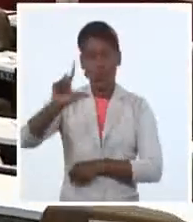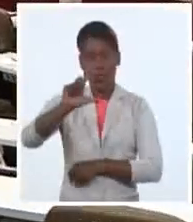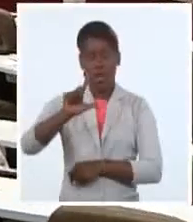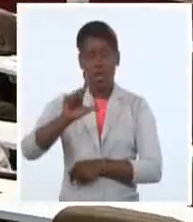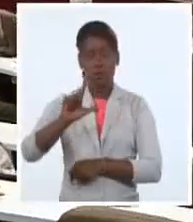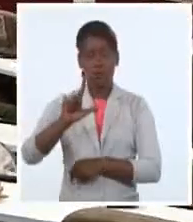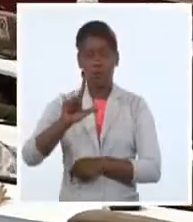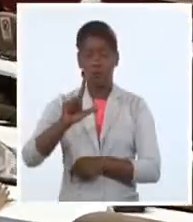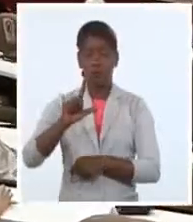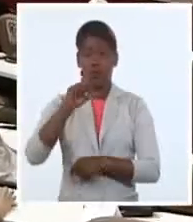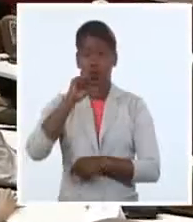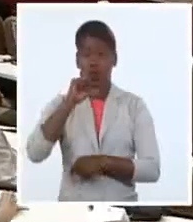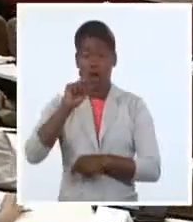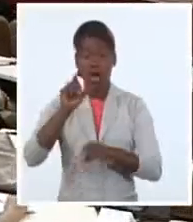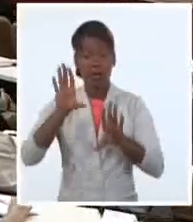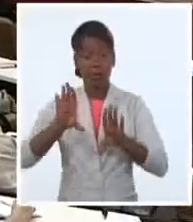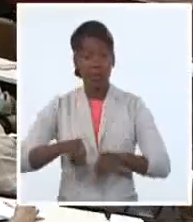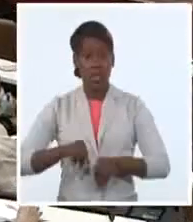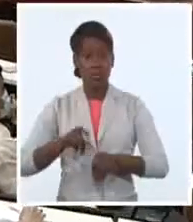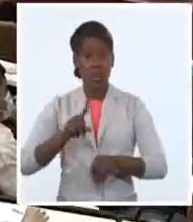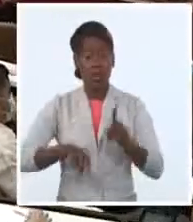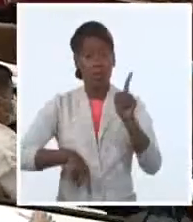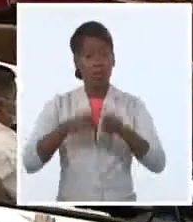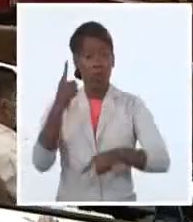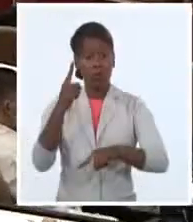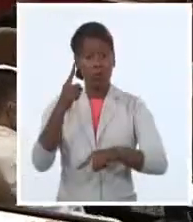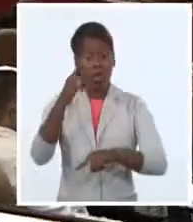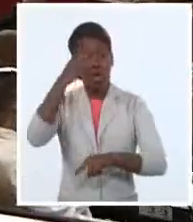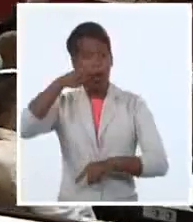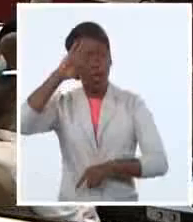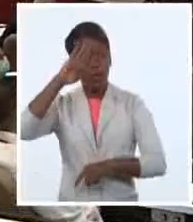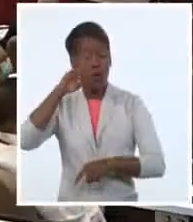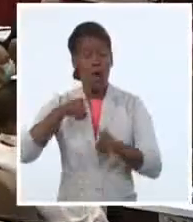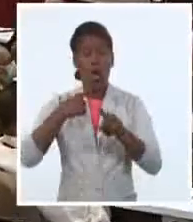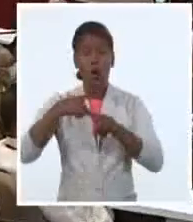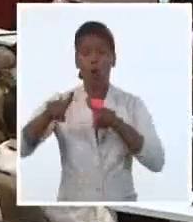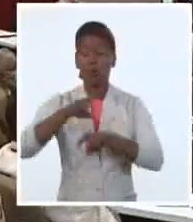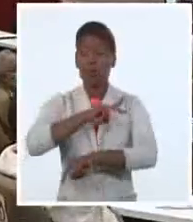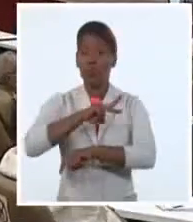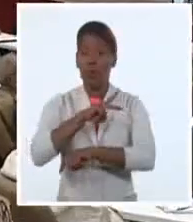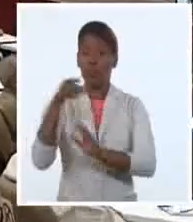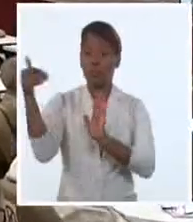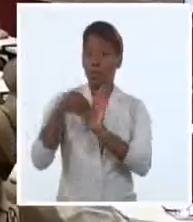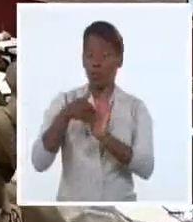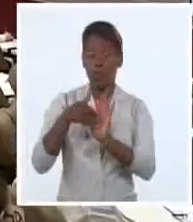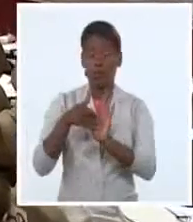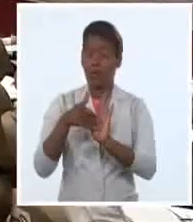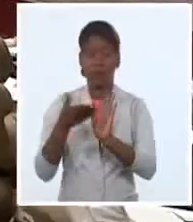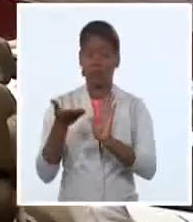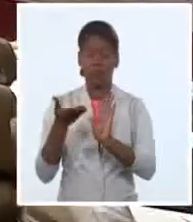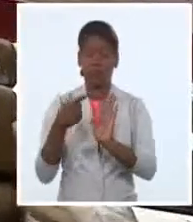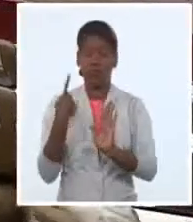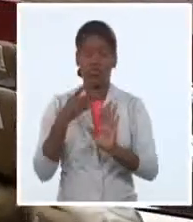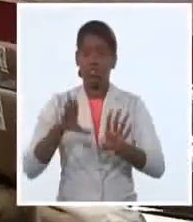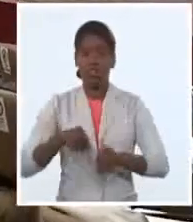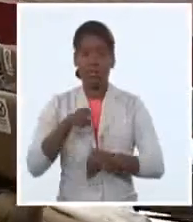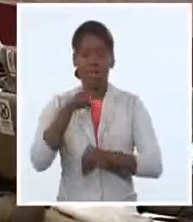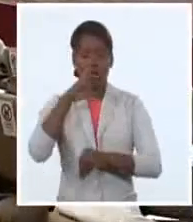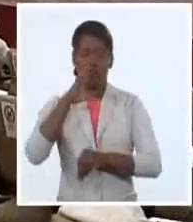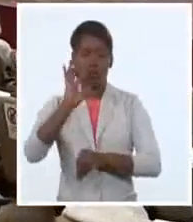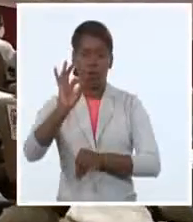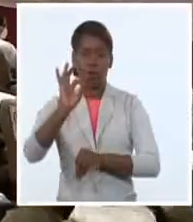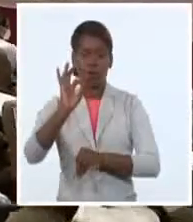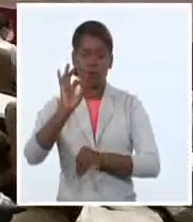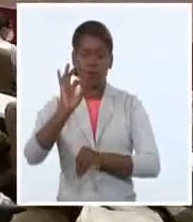directa o indirecta en los asuntos internos o externos de cualquier Estado y, por tanto, la agresión armada, cualquier forma